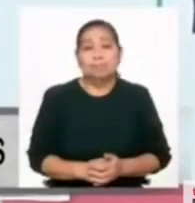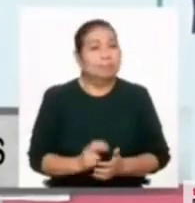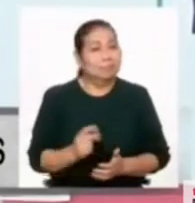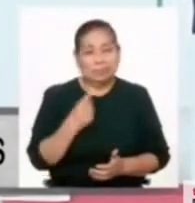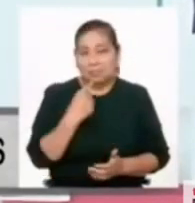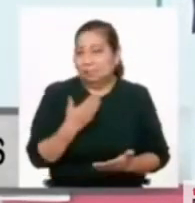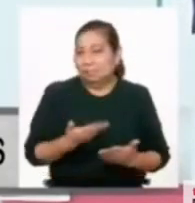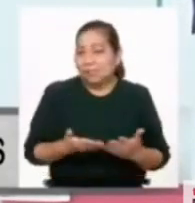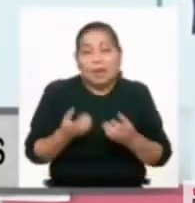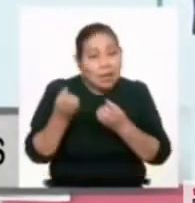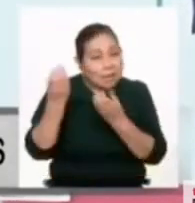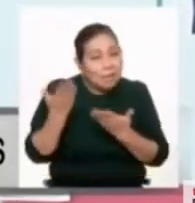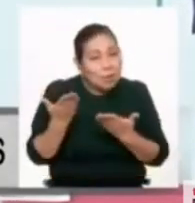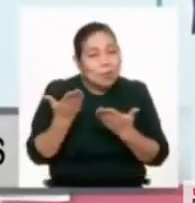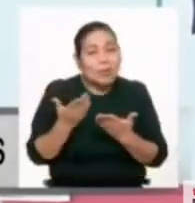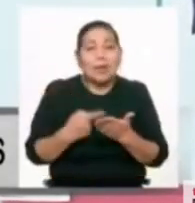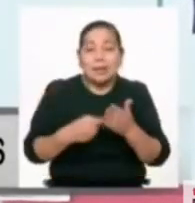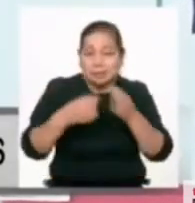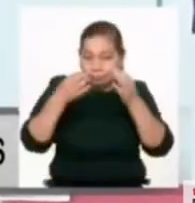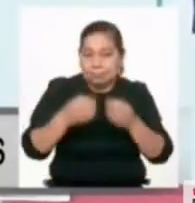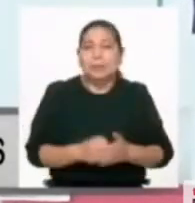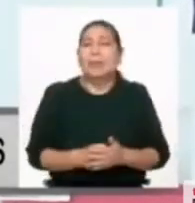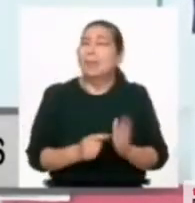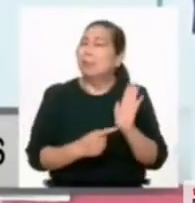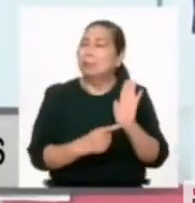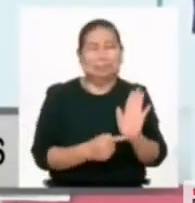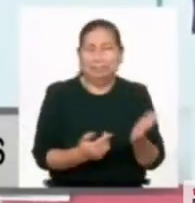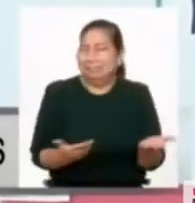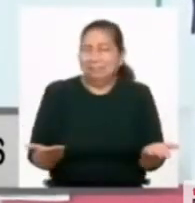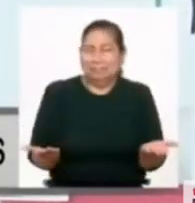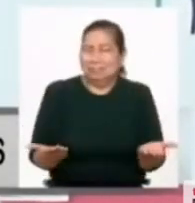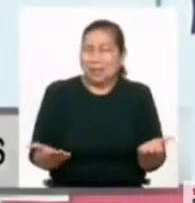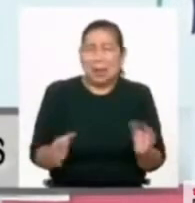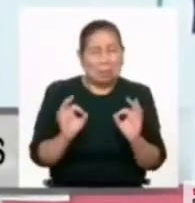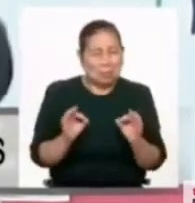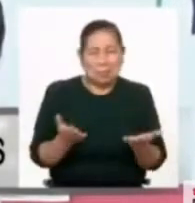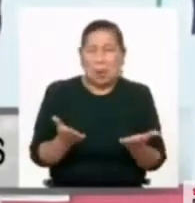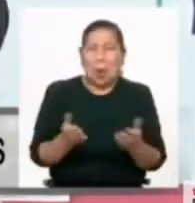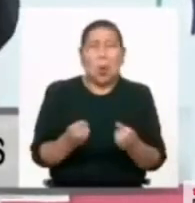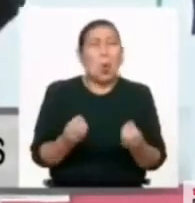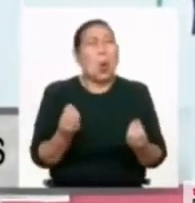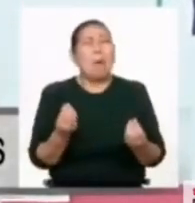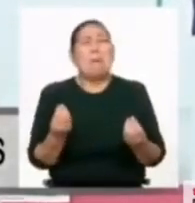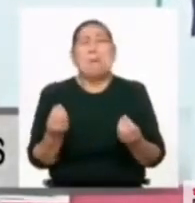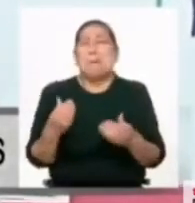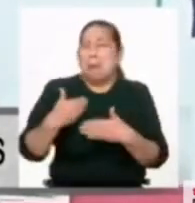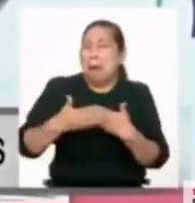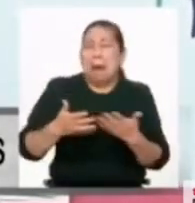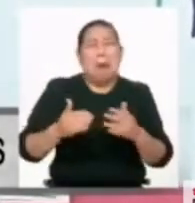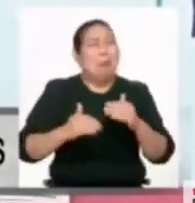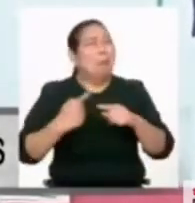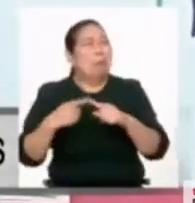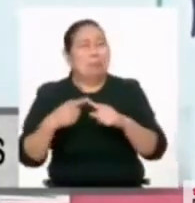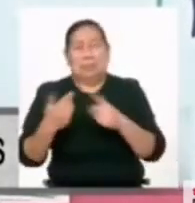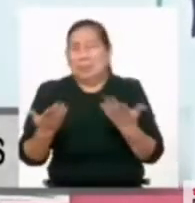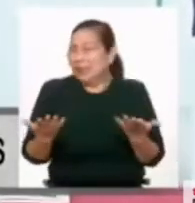no lo tomen a mal, informando pues lo que es correcto, no presentando un mismo caso como si se fueran